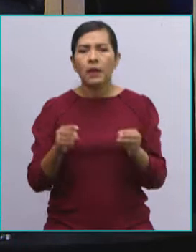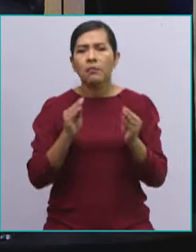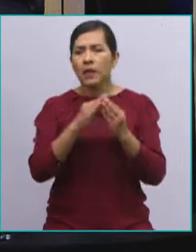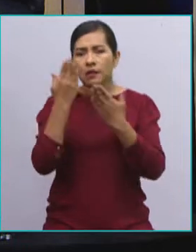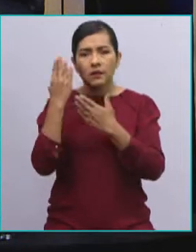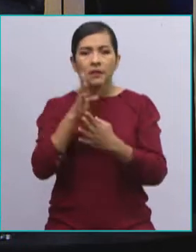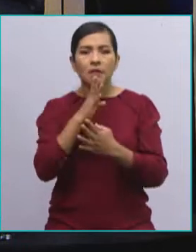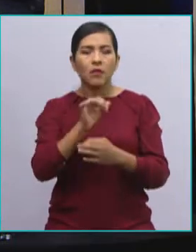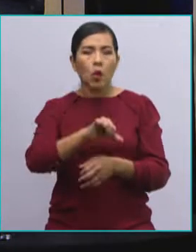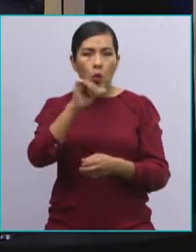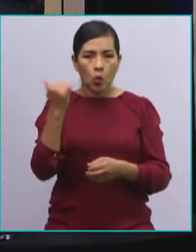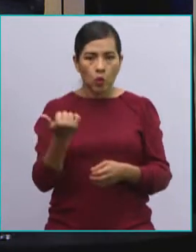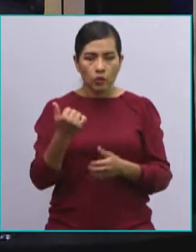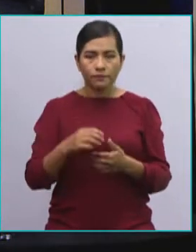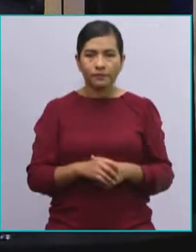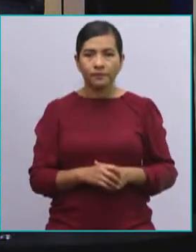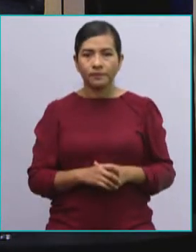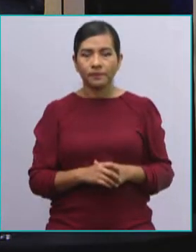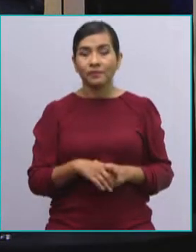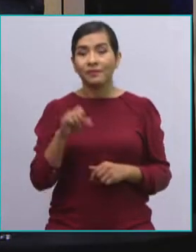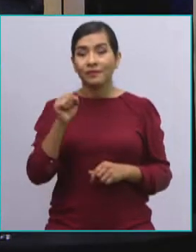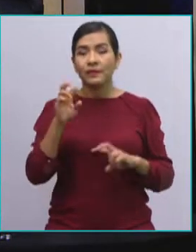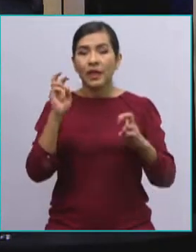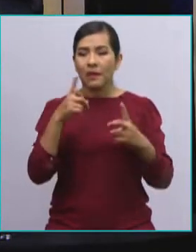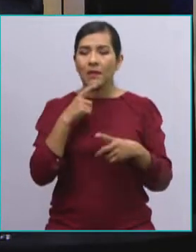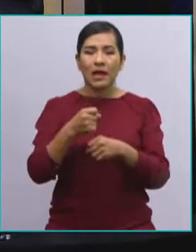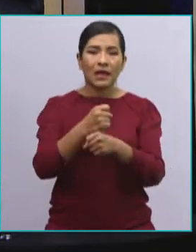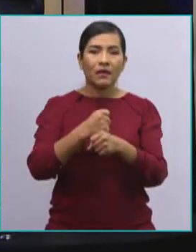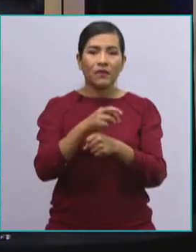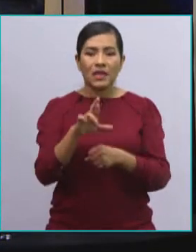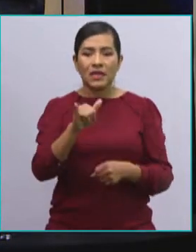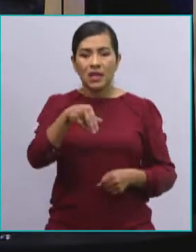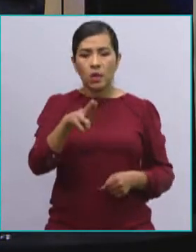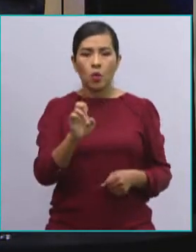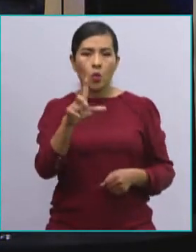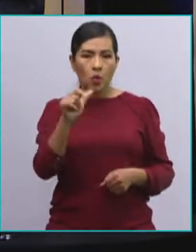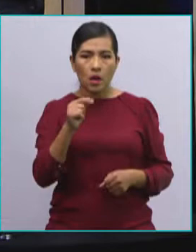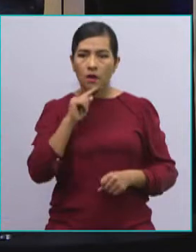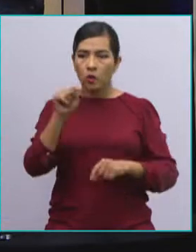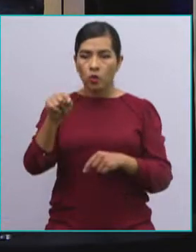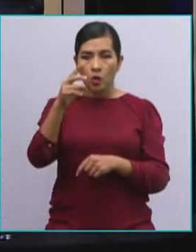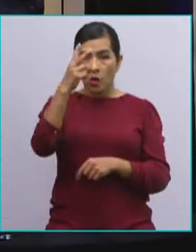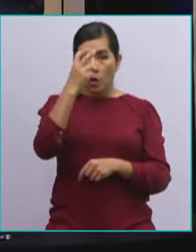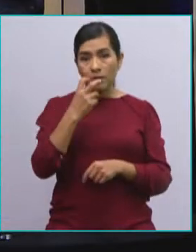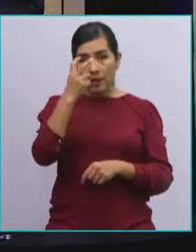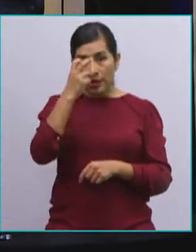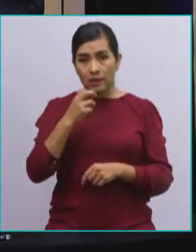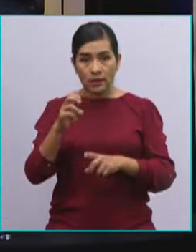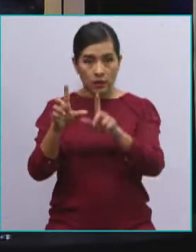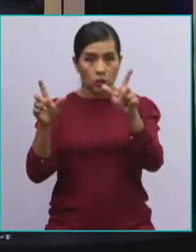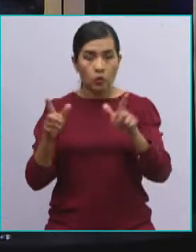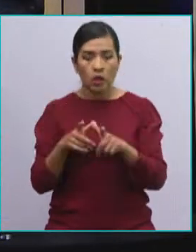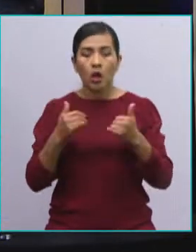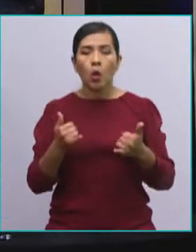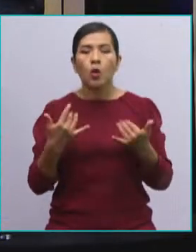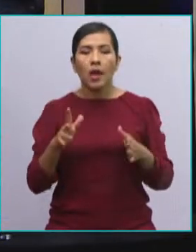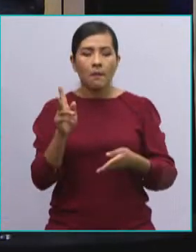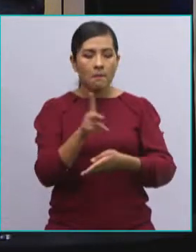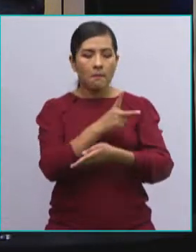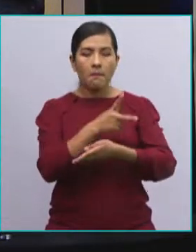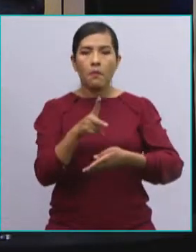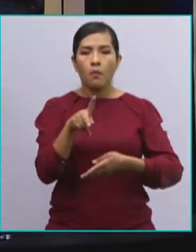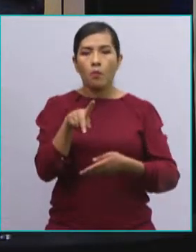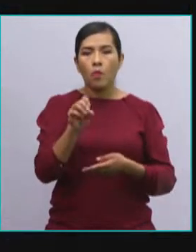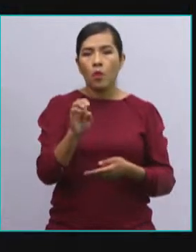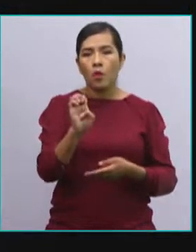ahorita estamos hablando de la raya que es el café rayuela que está ubicado en obrajes va a tener la presentación de un poemario hoy estamos hablando